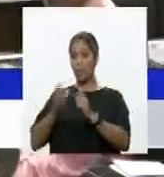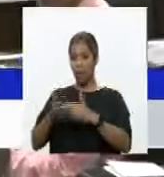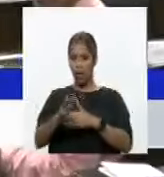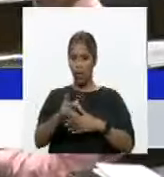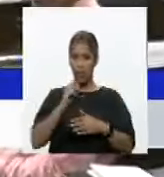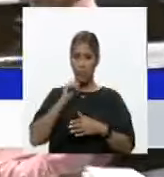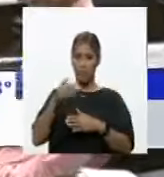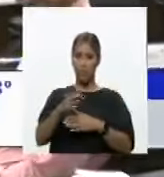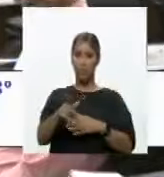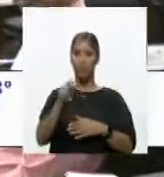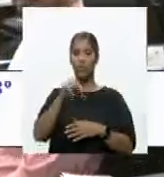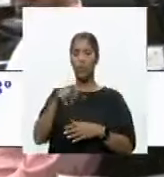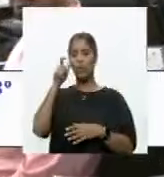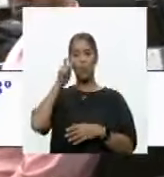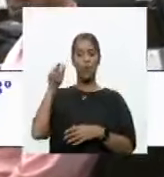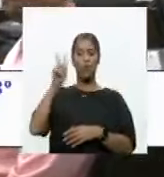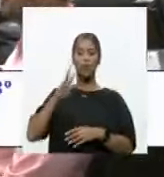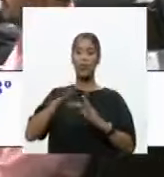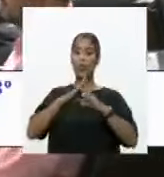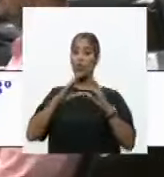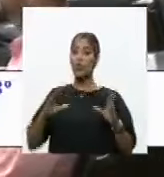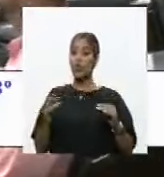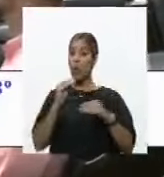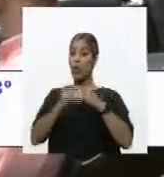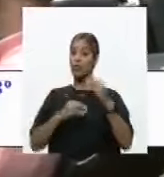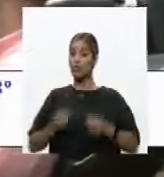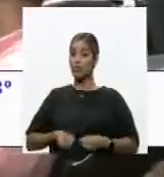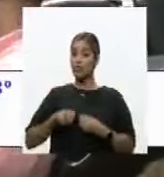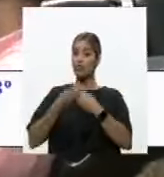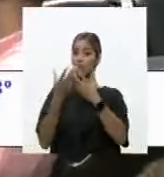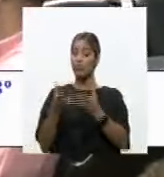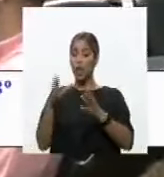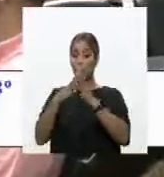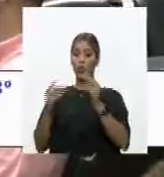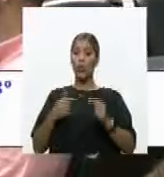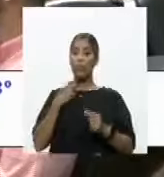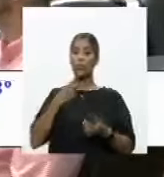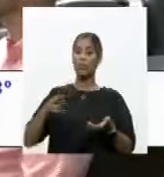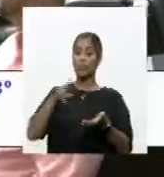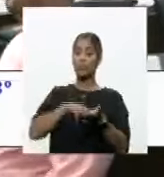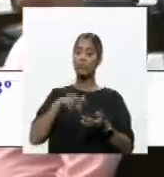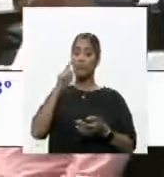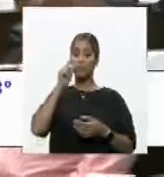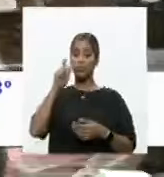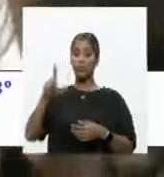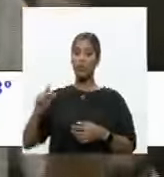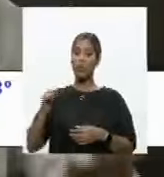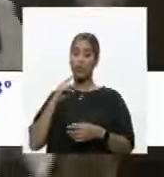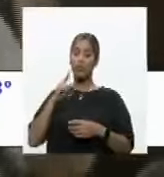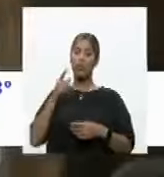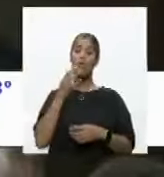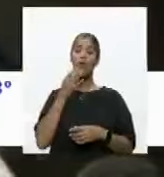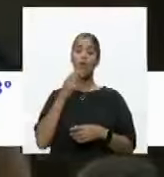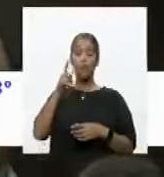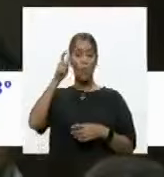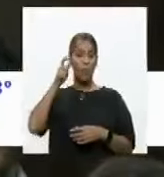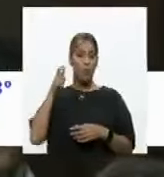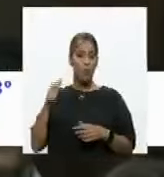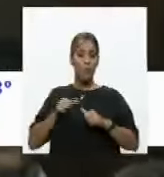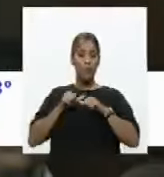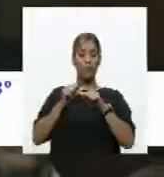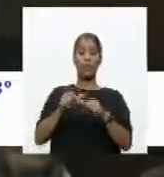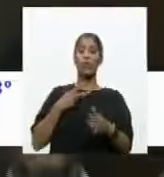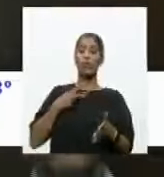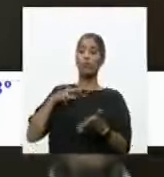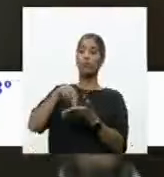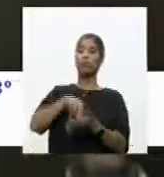pescadora y al pueblo venezolano en toda su magnífica expresión y todo el mundo reivindica a Ali Primera, porque Ali Primera es el ejemplo de un pueblo que se mantiene